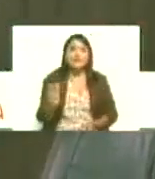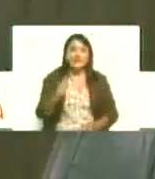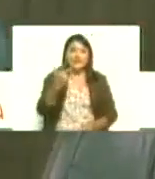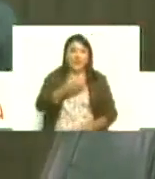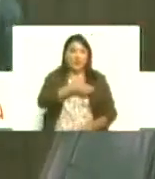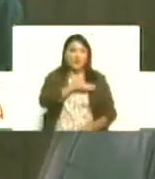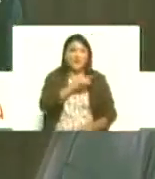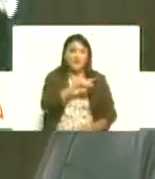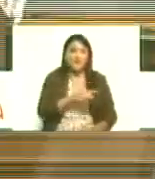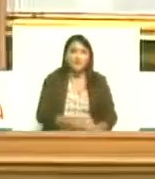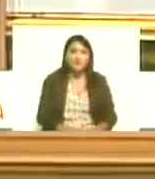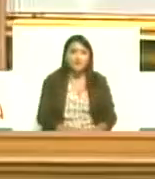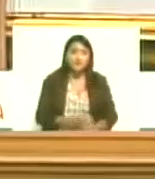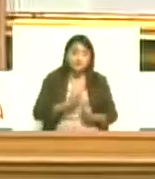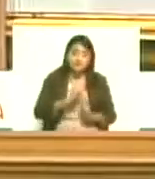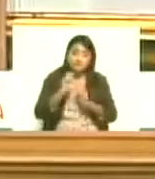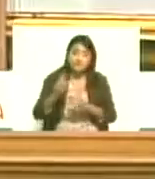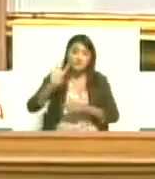comisión,